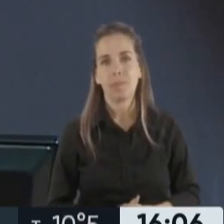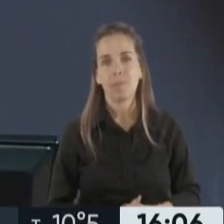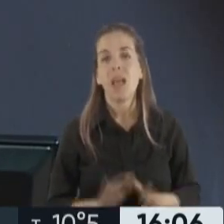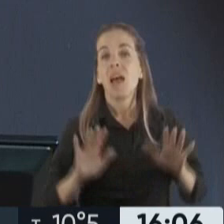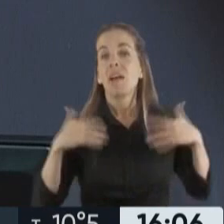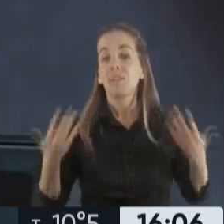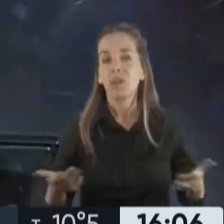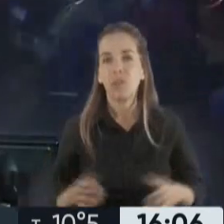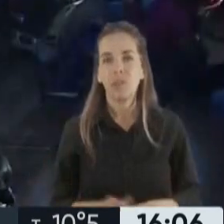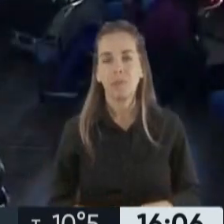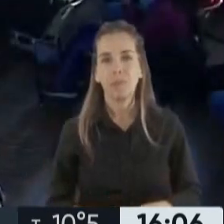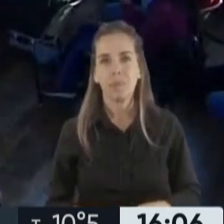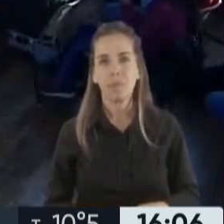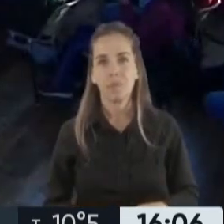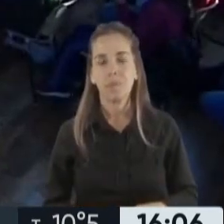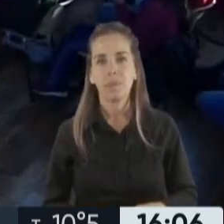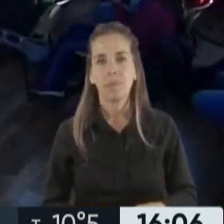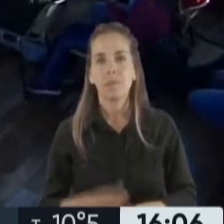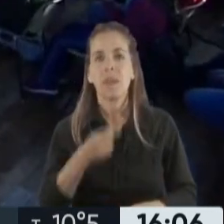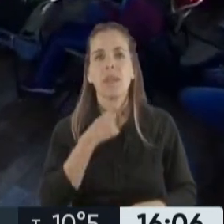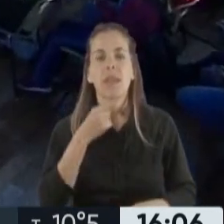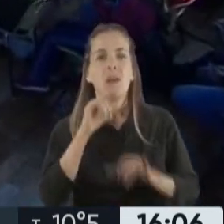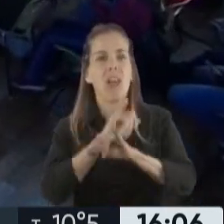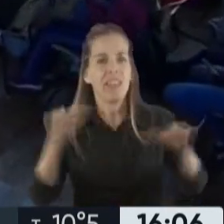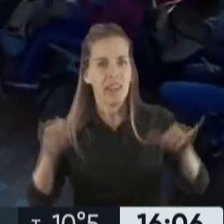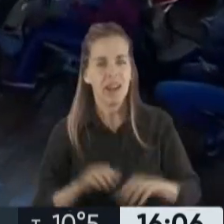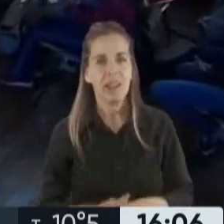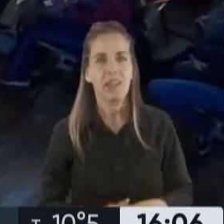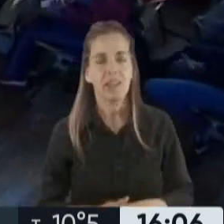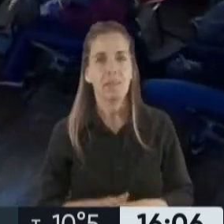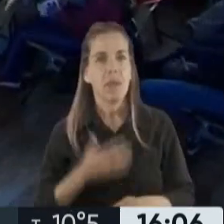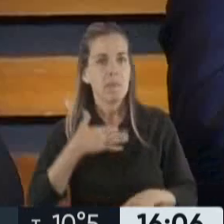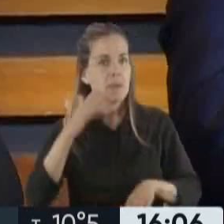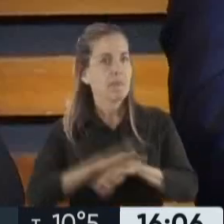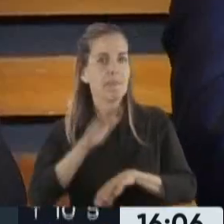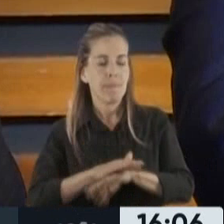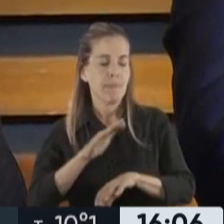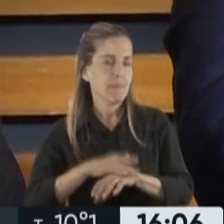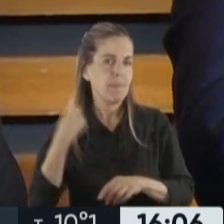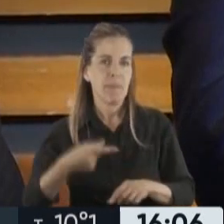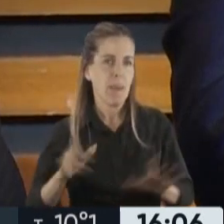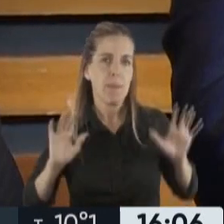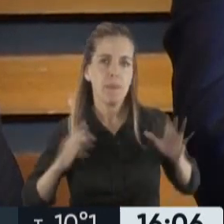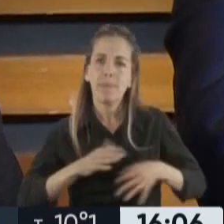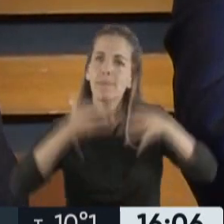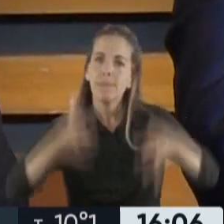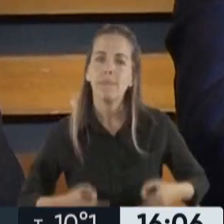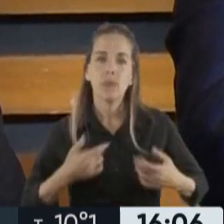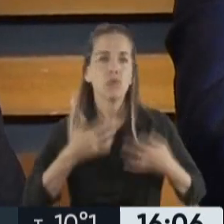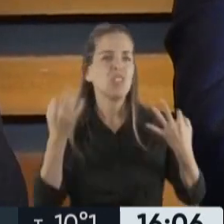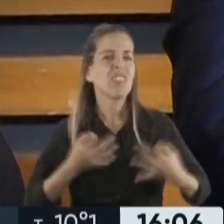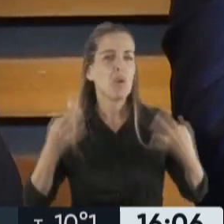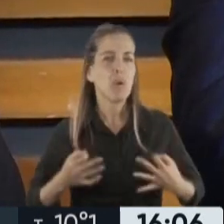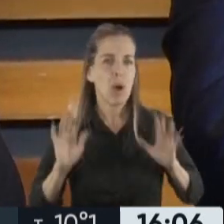Así es que quiero transmitirles mi compromiso de siempre. Yo estoy convencido